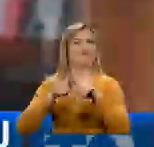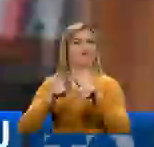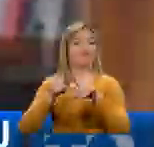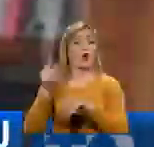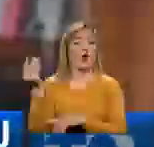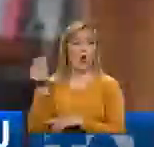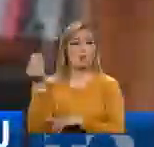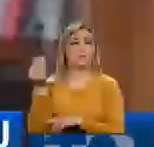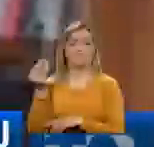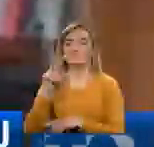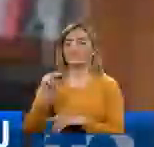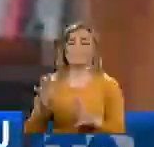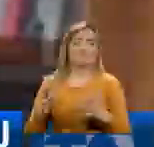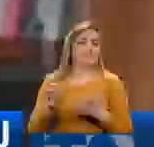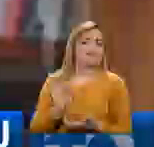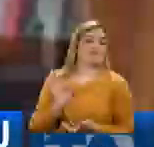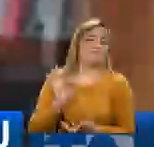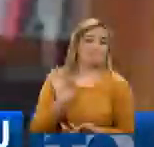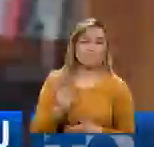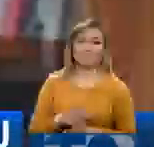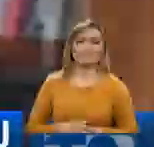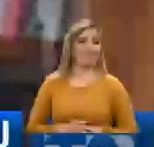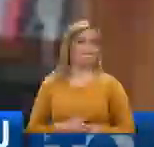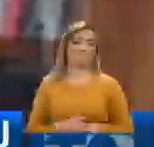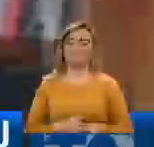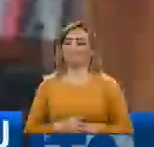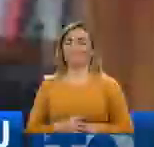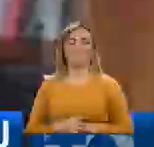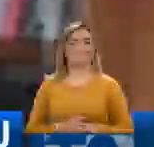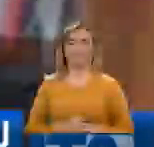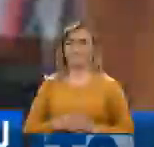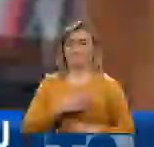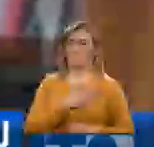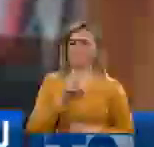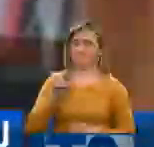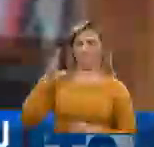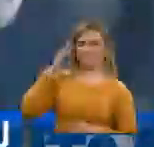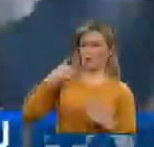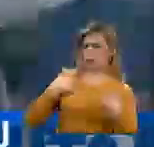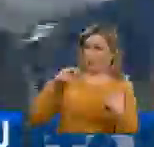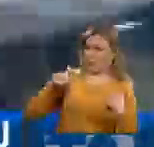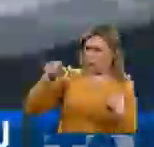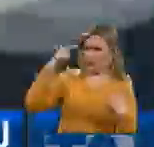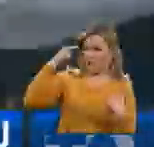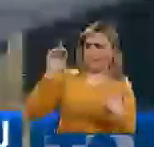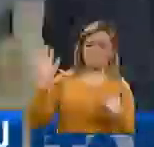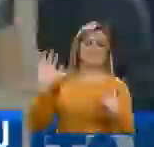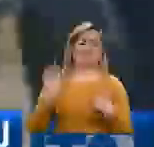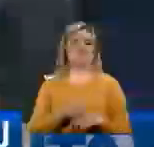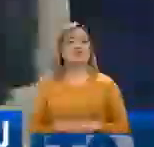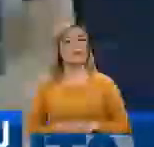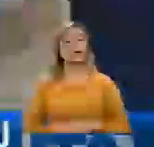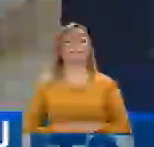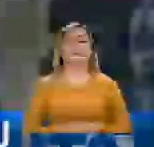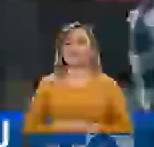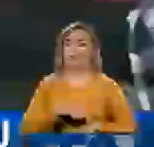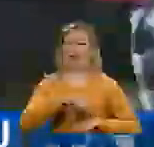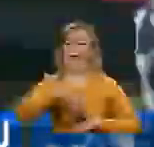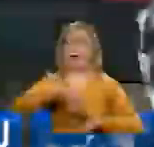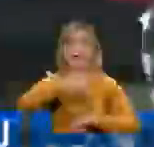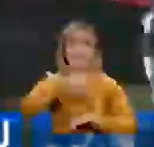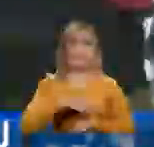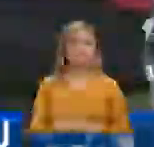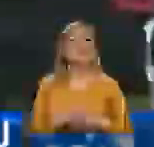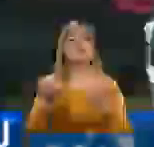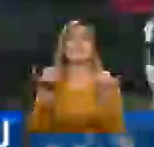jóvenes, ya no quieren ser representados. La gente ya no cree que alguien sabe lo que uno necesita. Pero eso tomará algo más de tiempo. Por